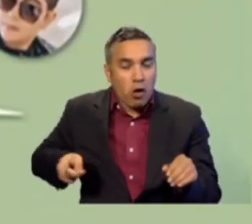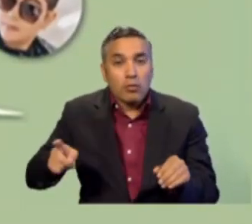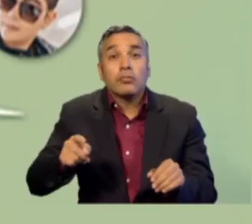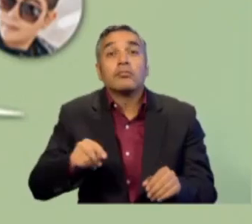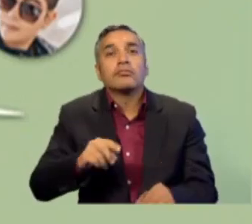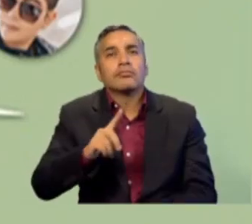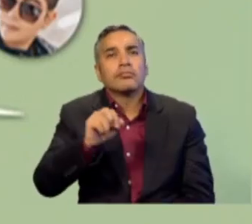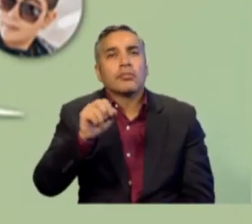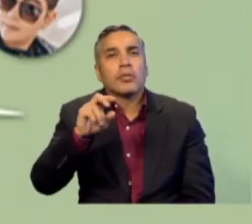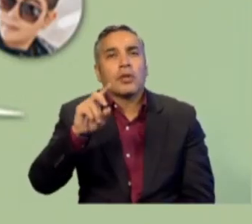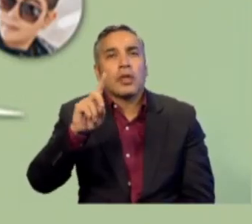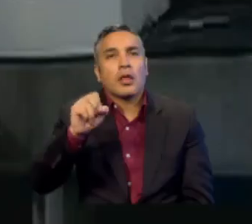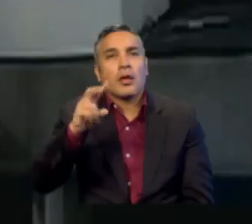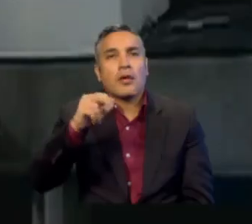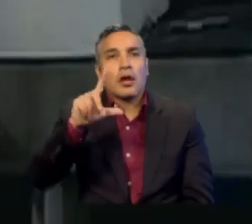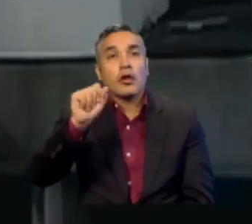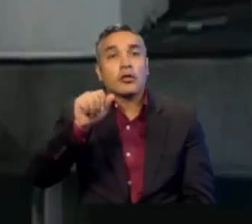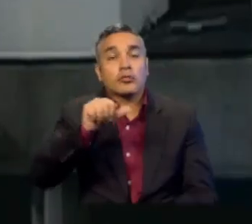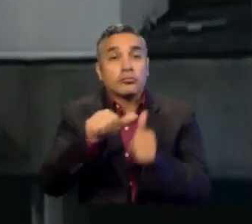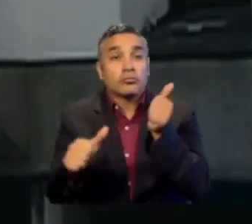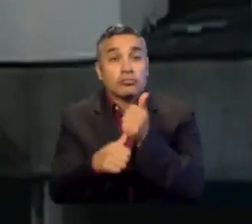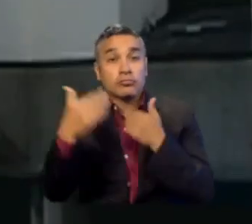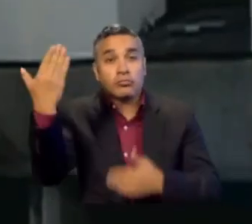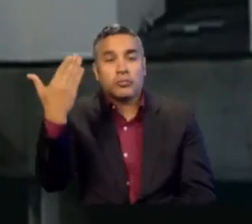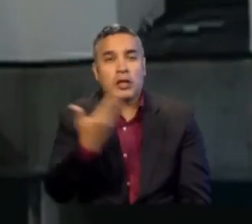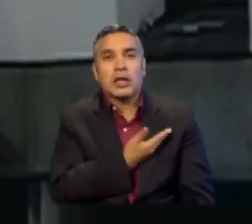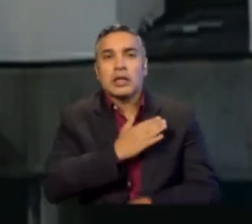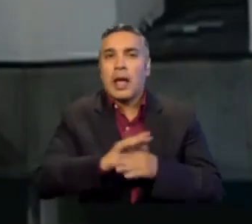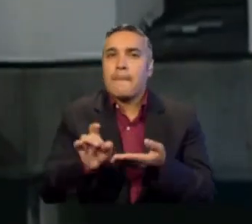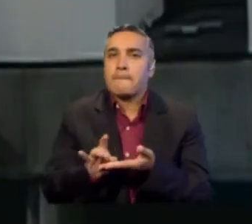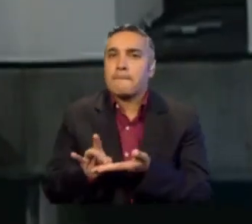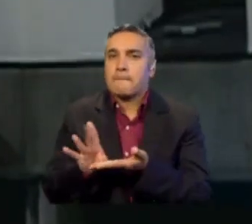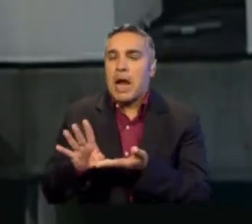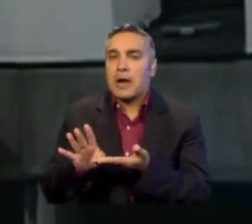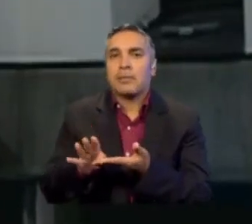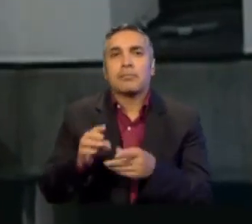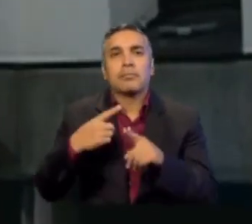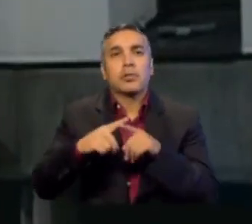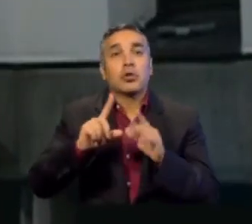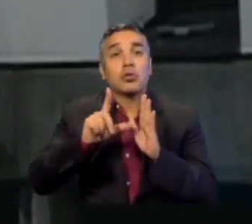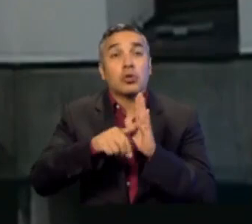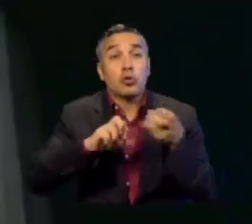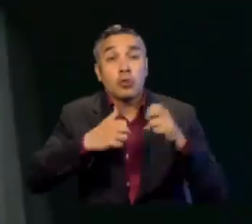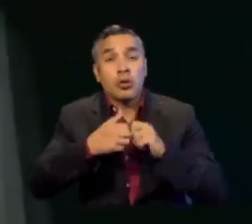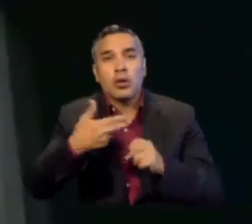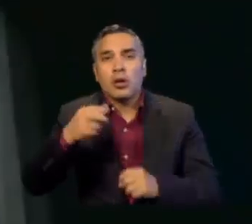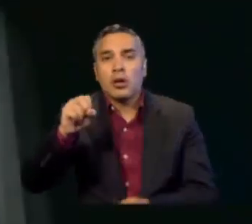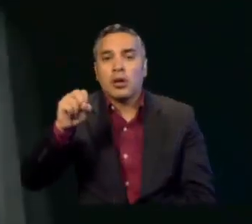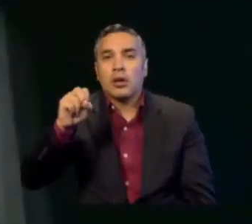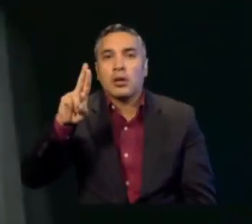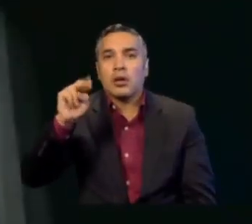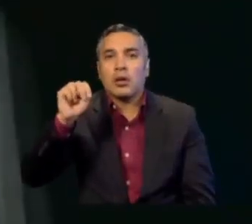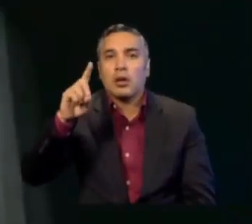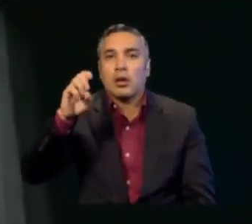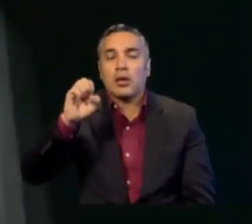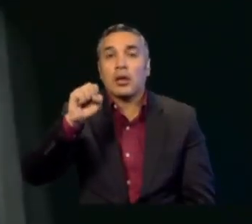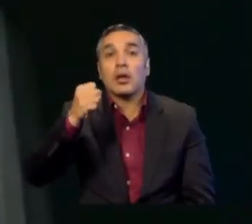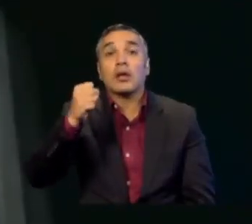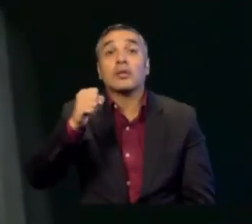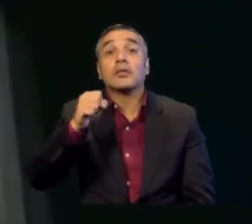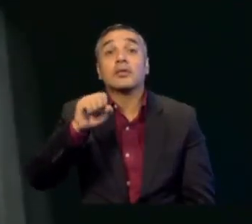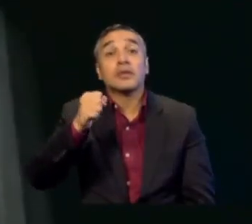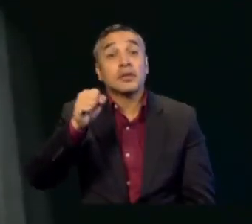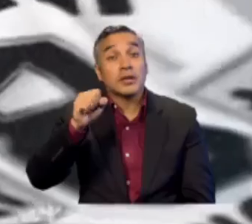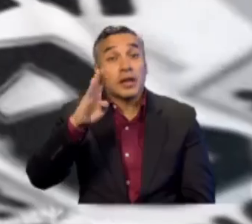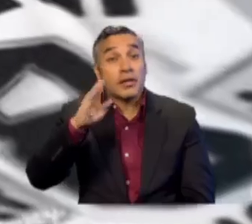como Pablo Dávalos, asesores del alcalde, fueron separados del municipio. Pero antes de caer en desgracia, Hernández y Sebastián Yunda se muestran como los duros